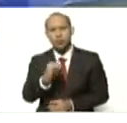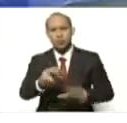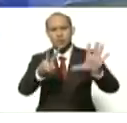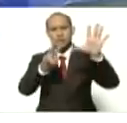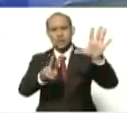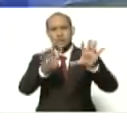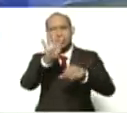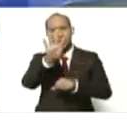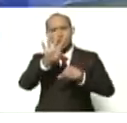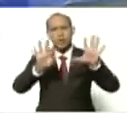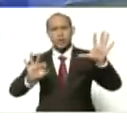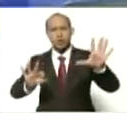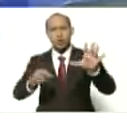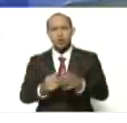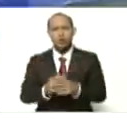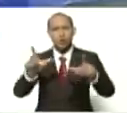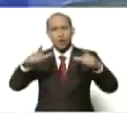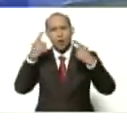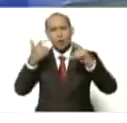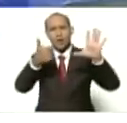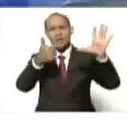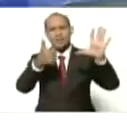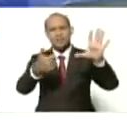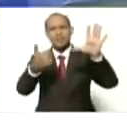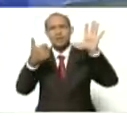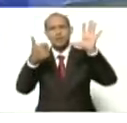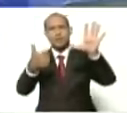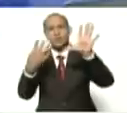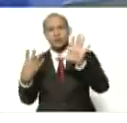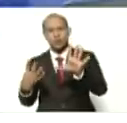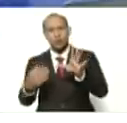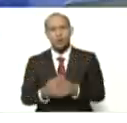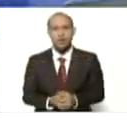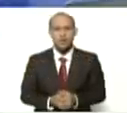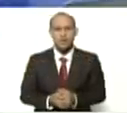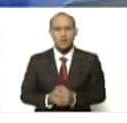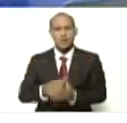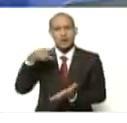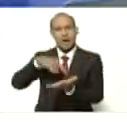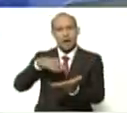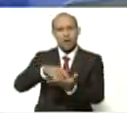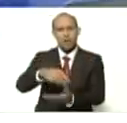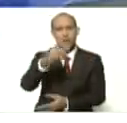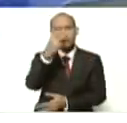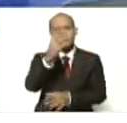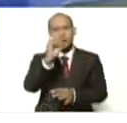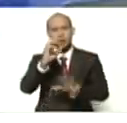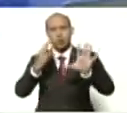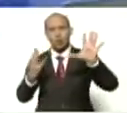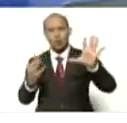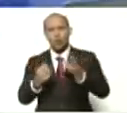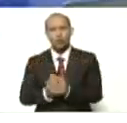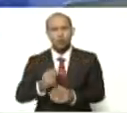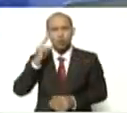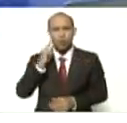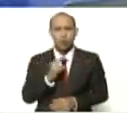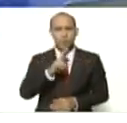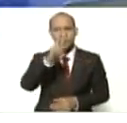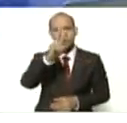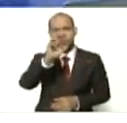748 la guaira 669 carabobo 308 bolívar